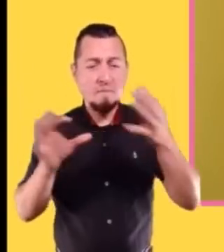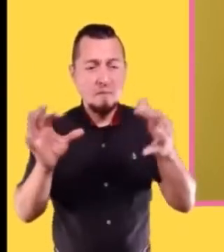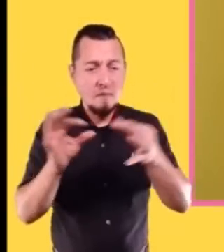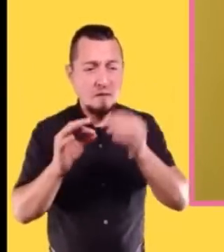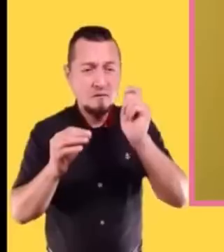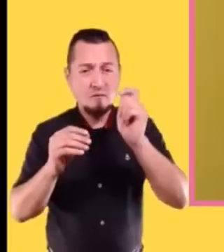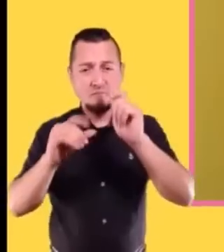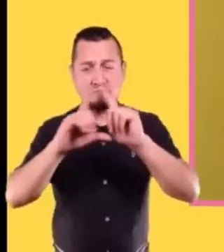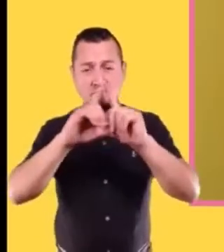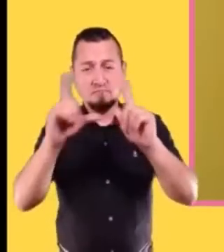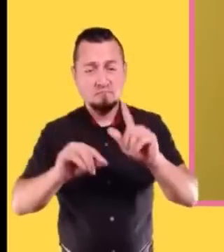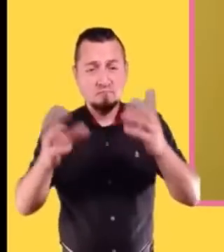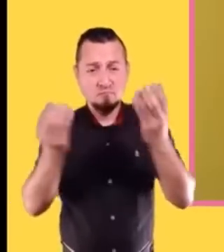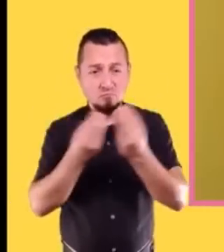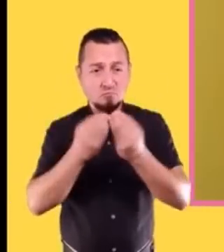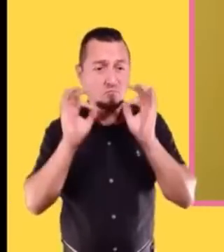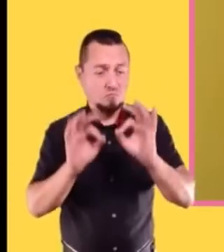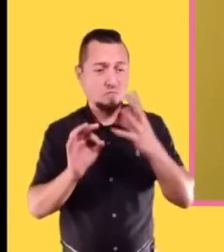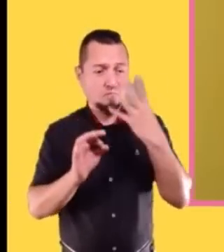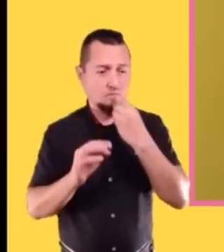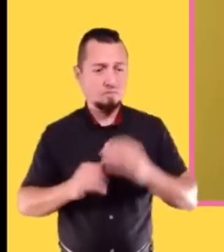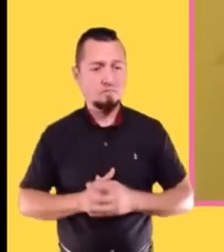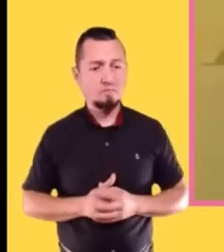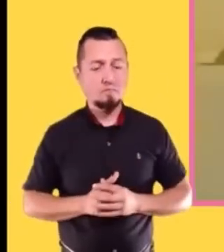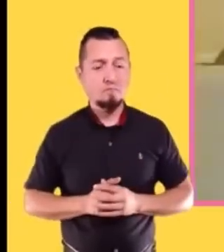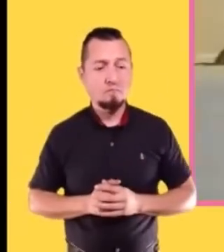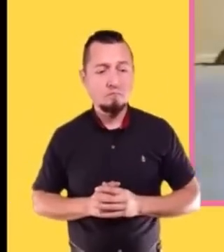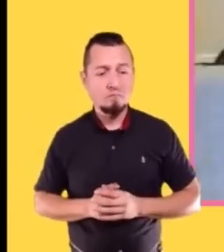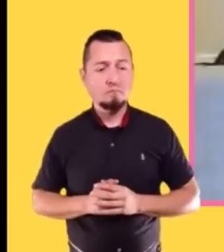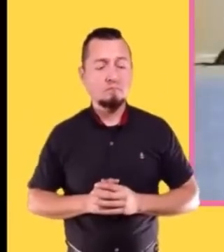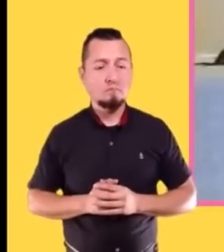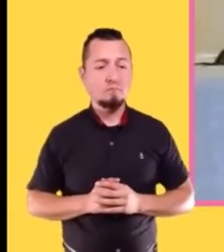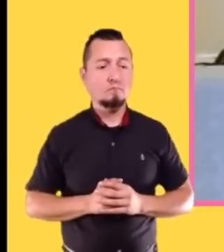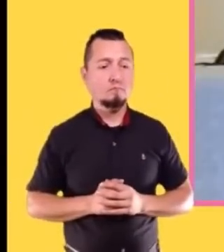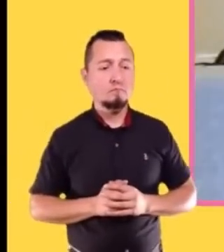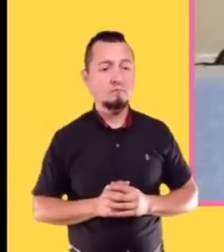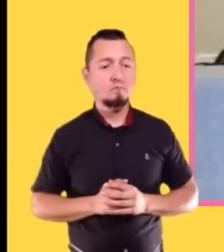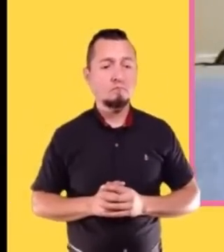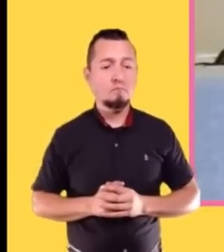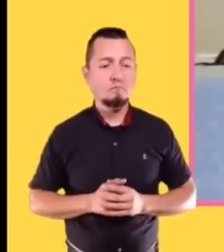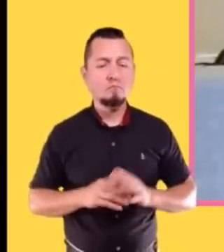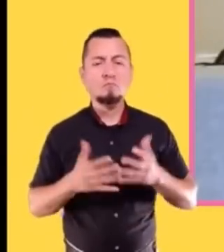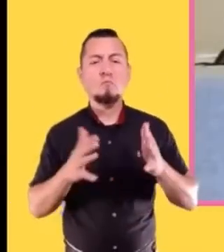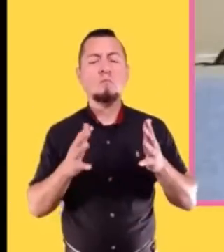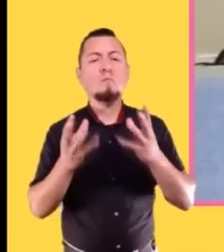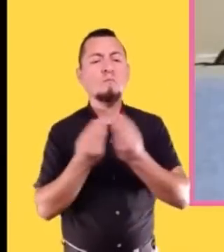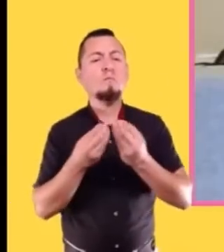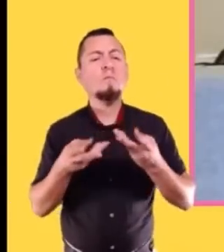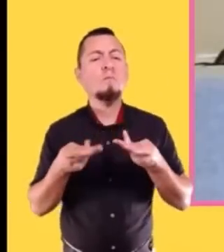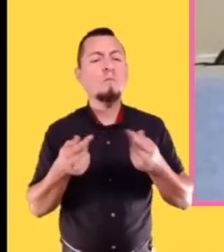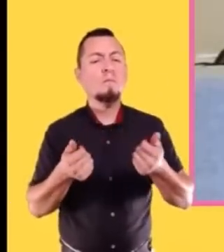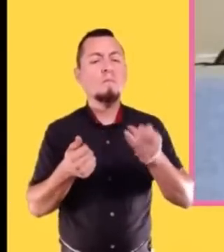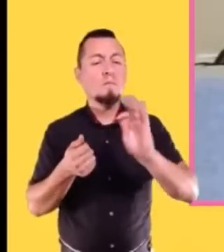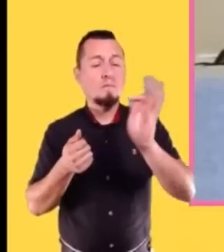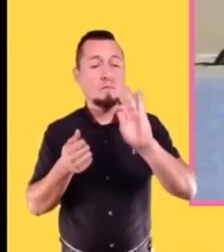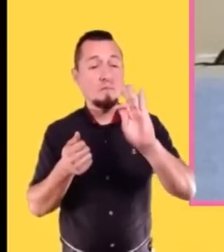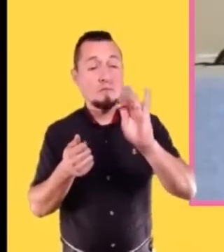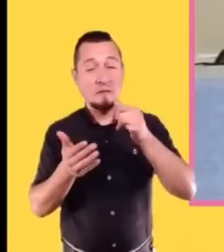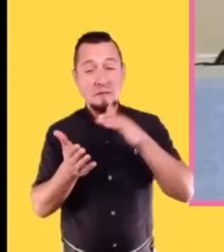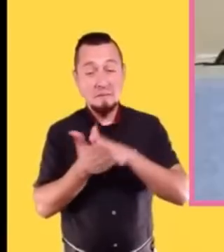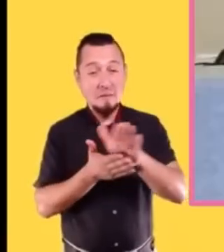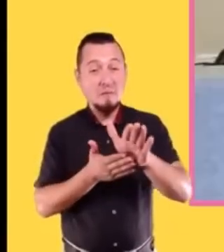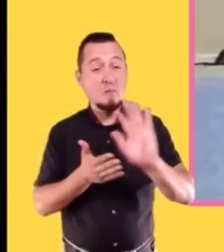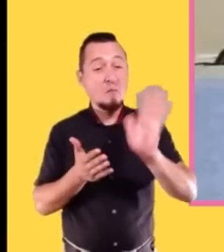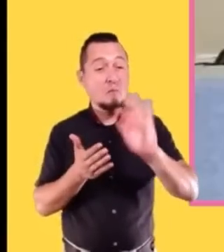convirtió en algo ordinario. Perfecto. ¿Y tienen un estimativo de cuánto se gastaría si tuvieron que imprimir algún tipo